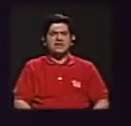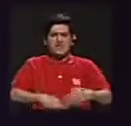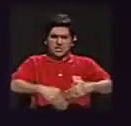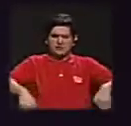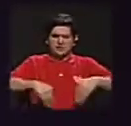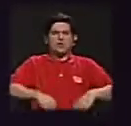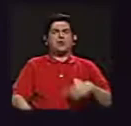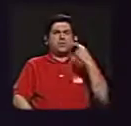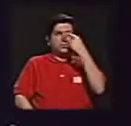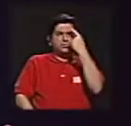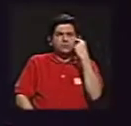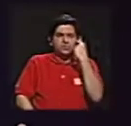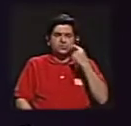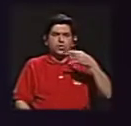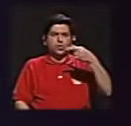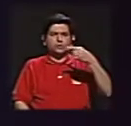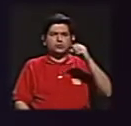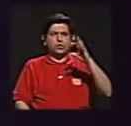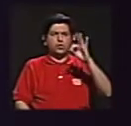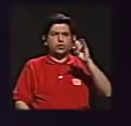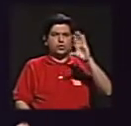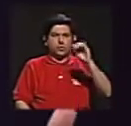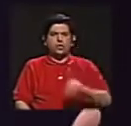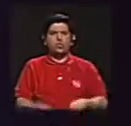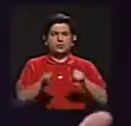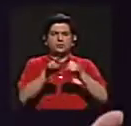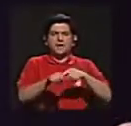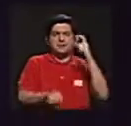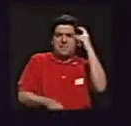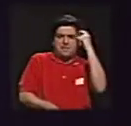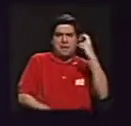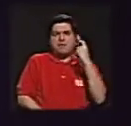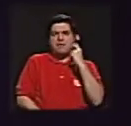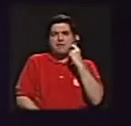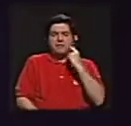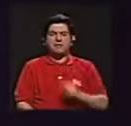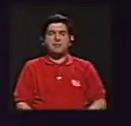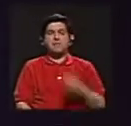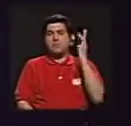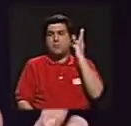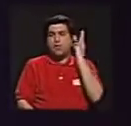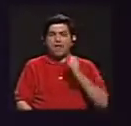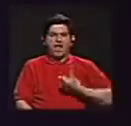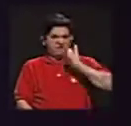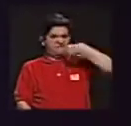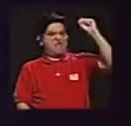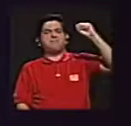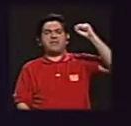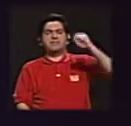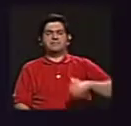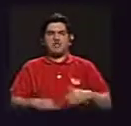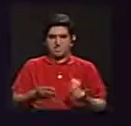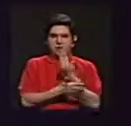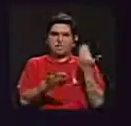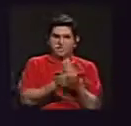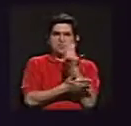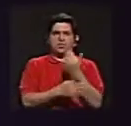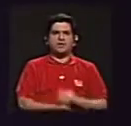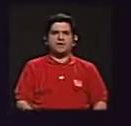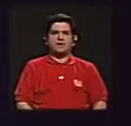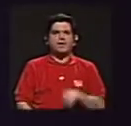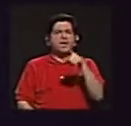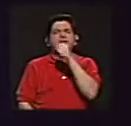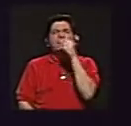ojos góticos, sus piercings. Una mujer rebelde, una mujer contemporánea. ¿Qué